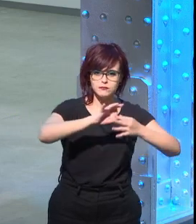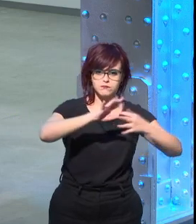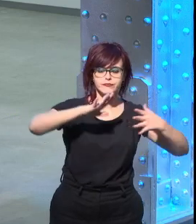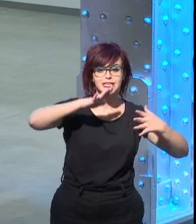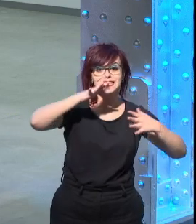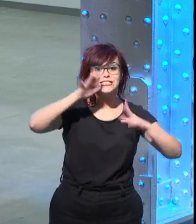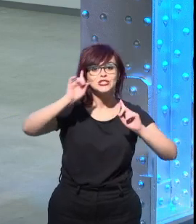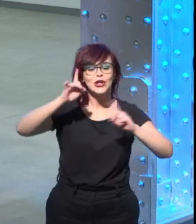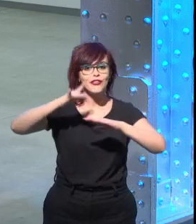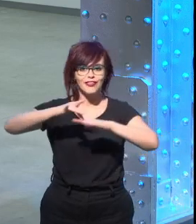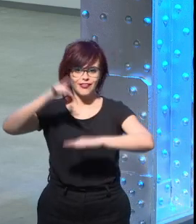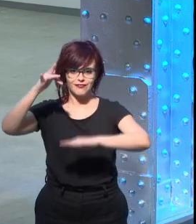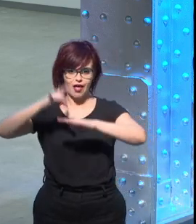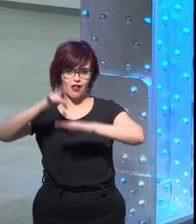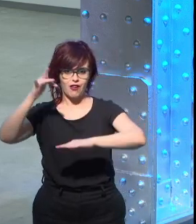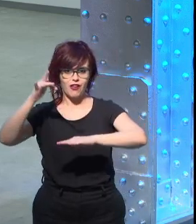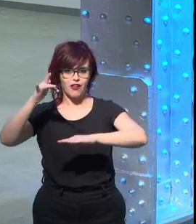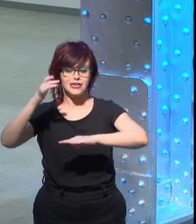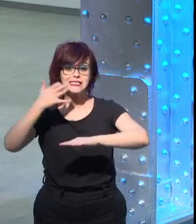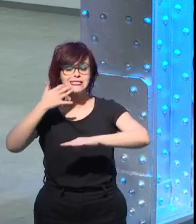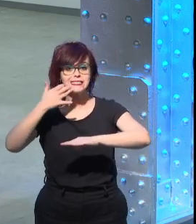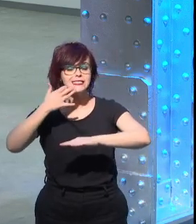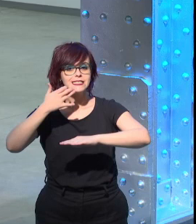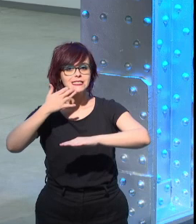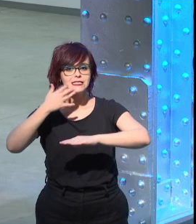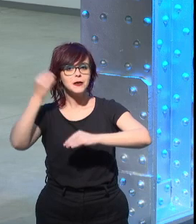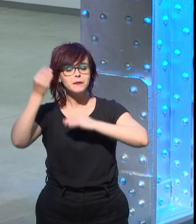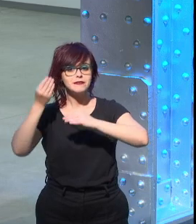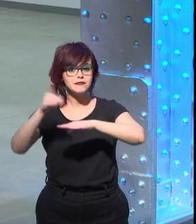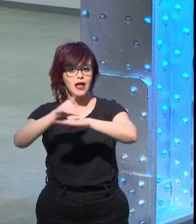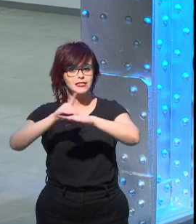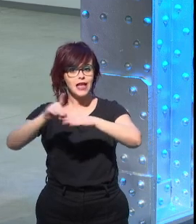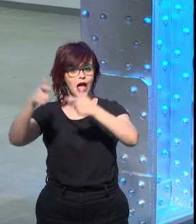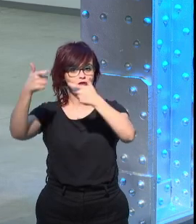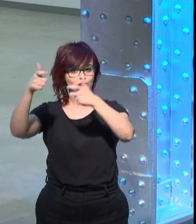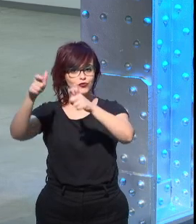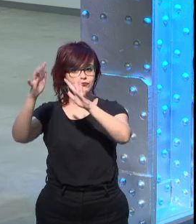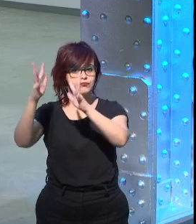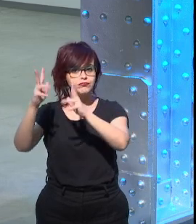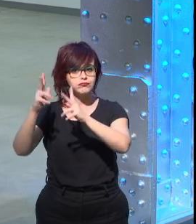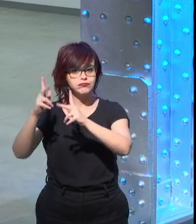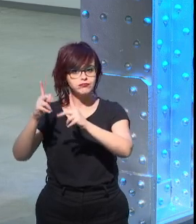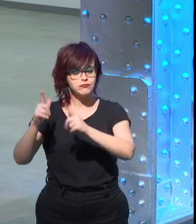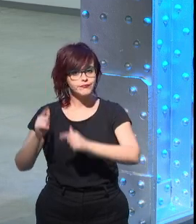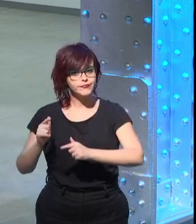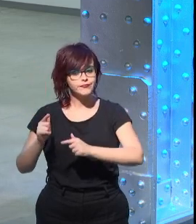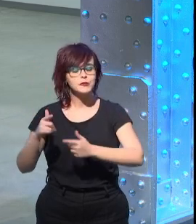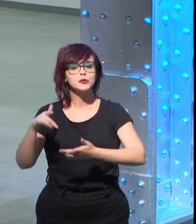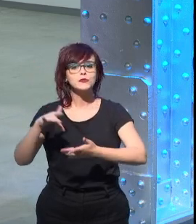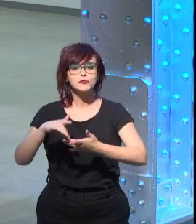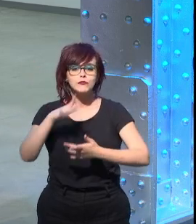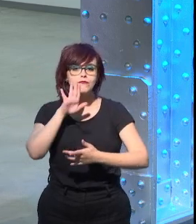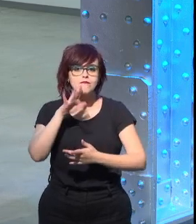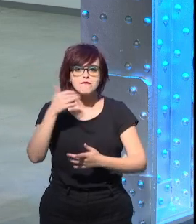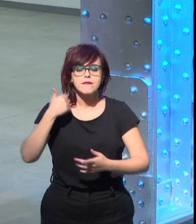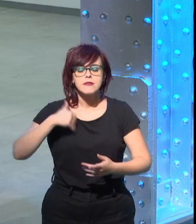todo si se tiene en cuenta en algunos datos, que obviamente no podemos aquí ir a través de todos ellos, pero ya